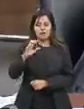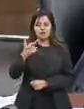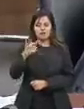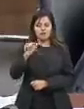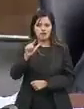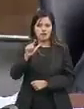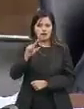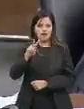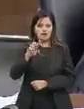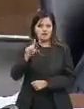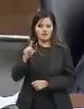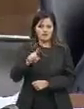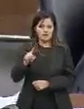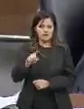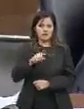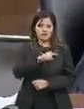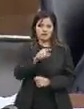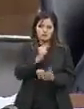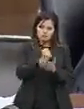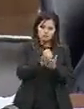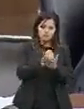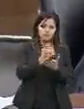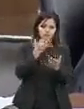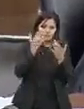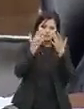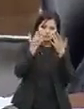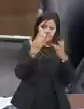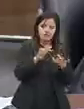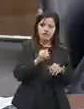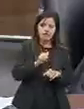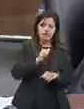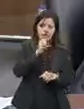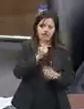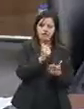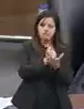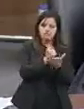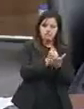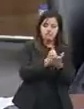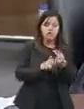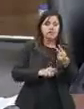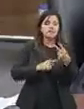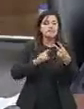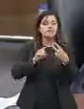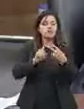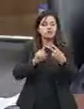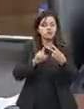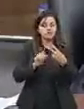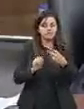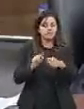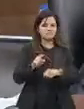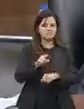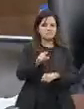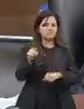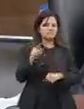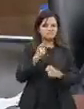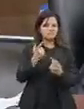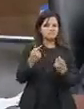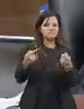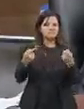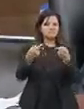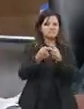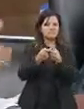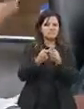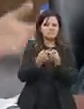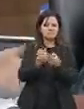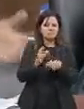recorridos sin recursos públicos. Y segundo, la gran contradicción que representa que